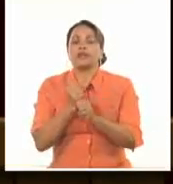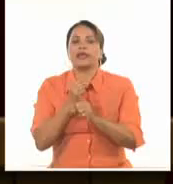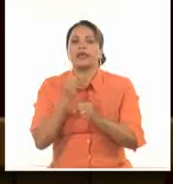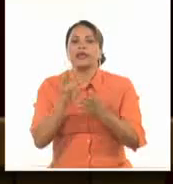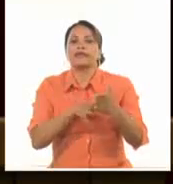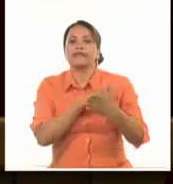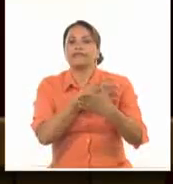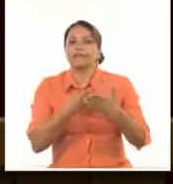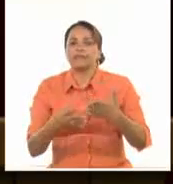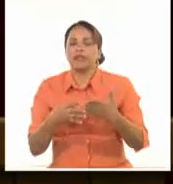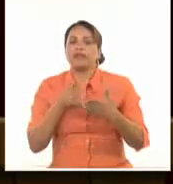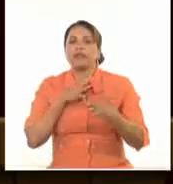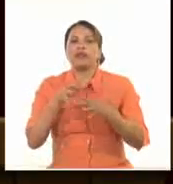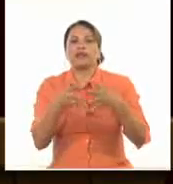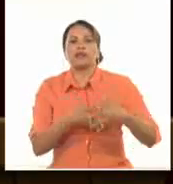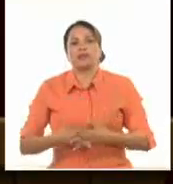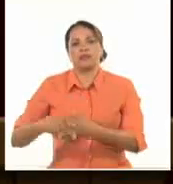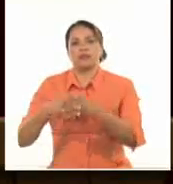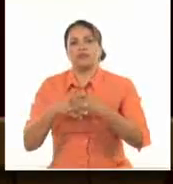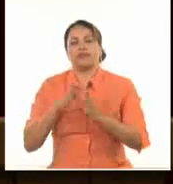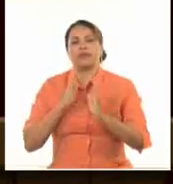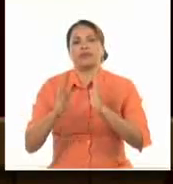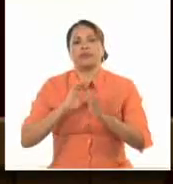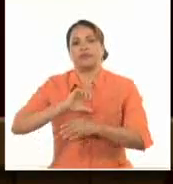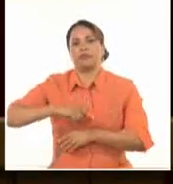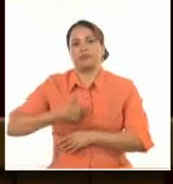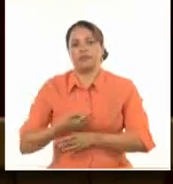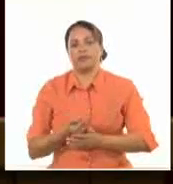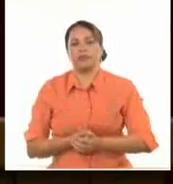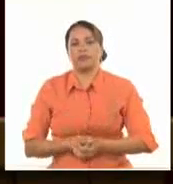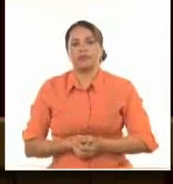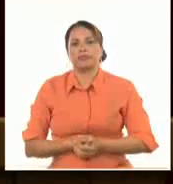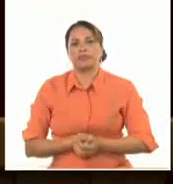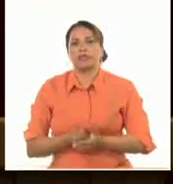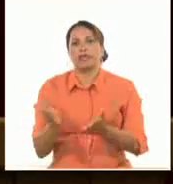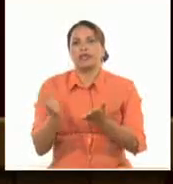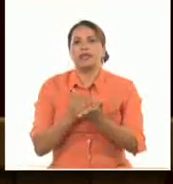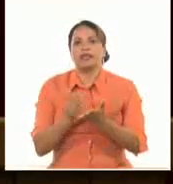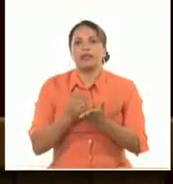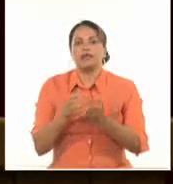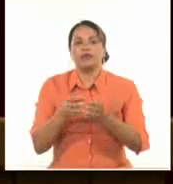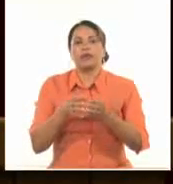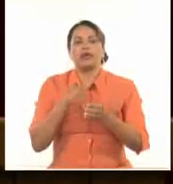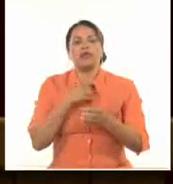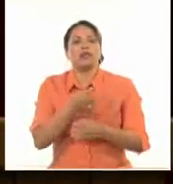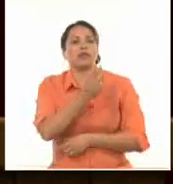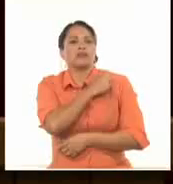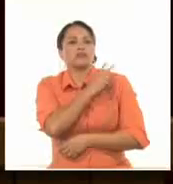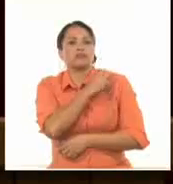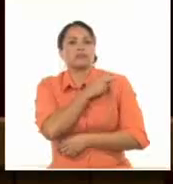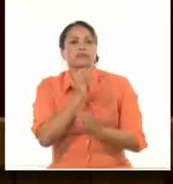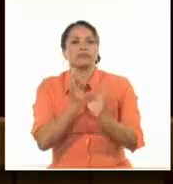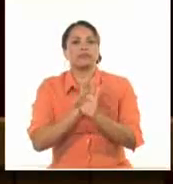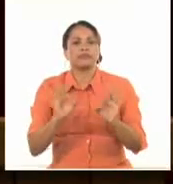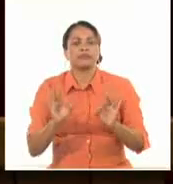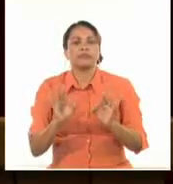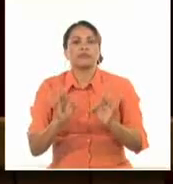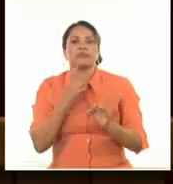en el campo de la guerra cultural. Se trata del libro blanco del Comando de Operaciones Especiales del